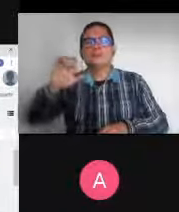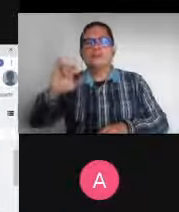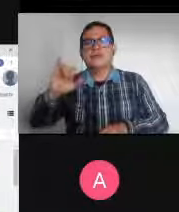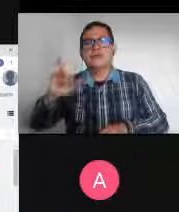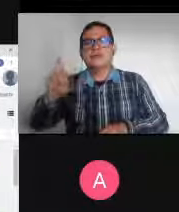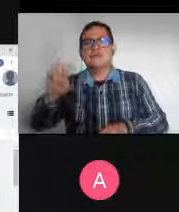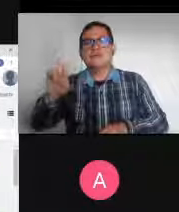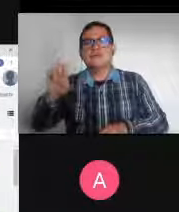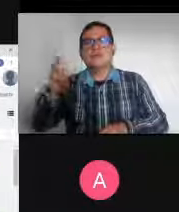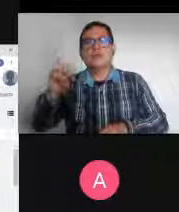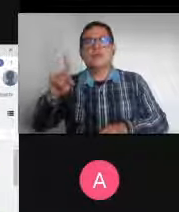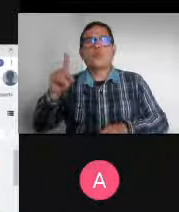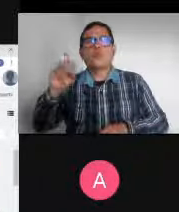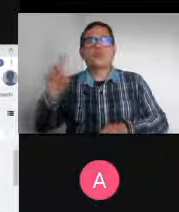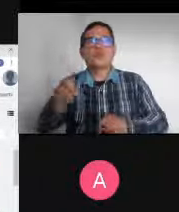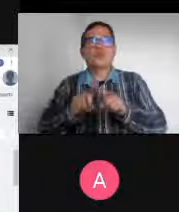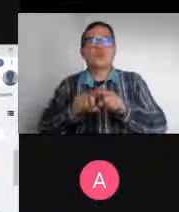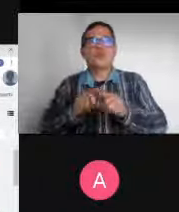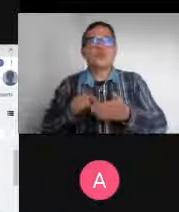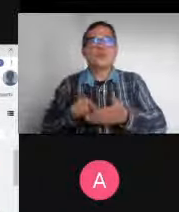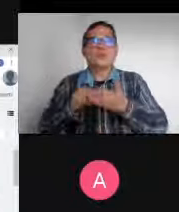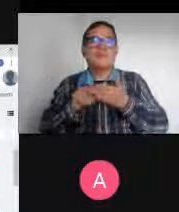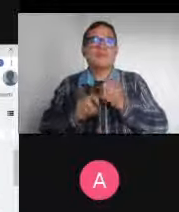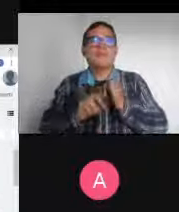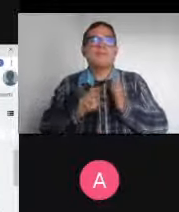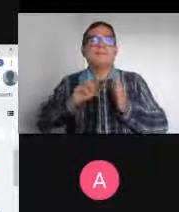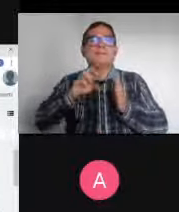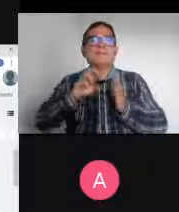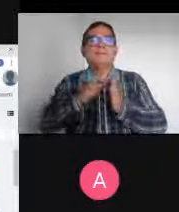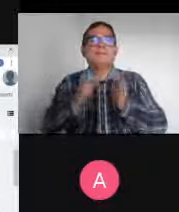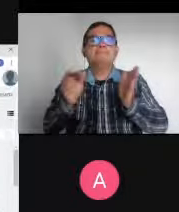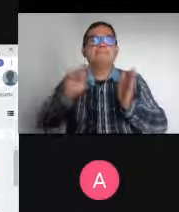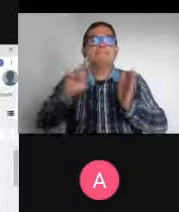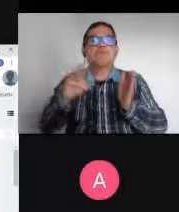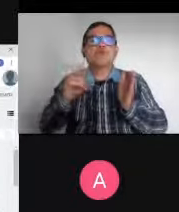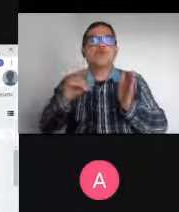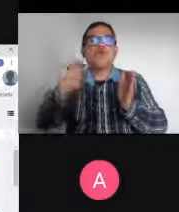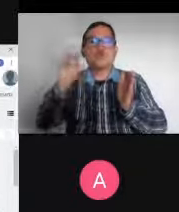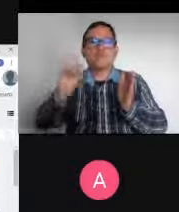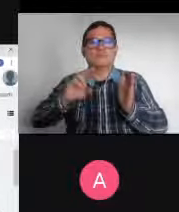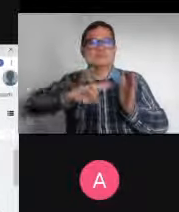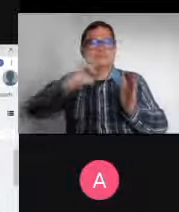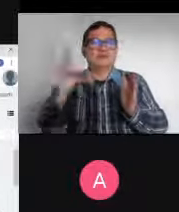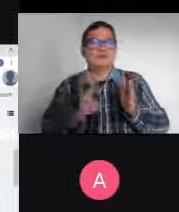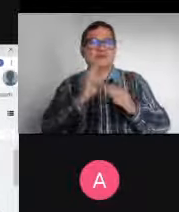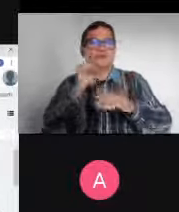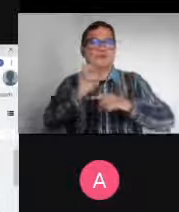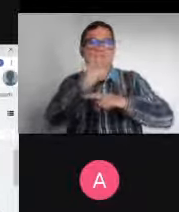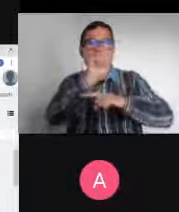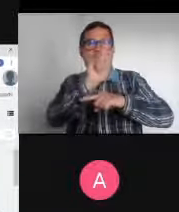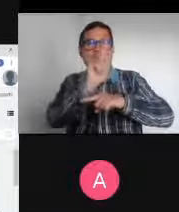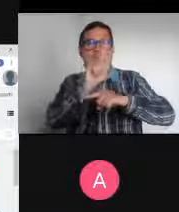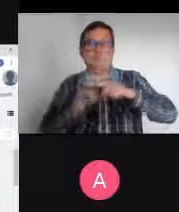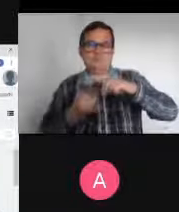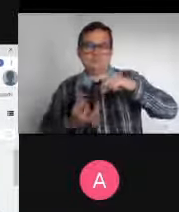aproximadamente el periodo. Y si queremos sacar la frecuencia, pues simplemente hacemos la división de